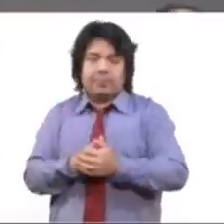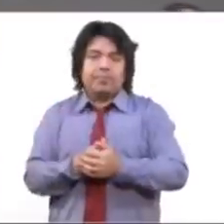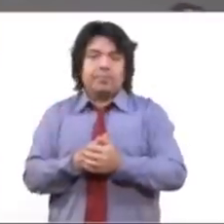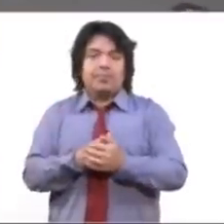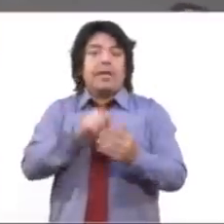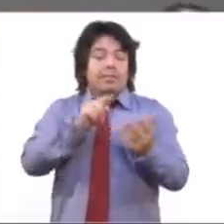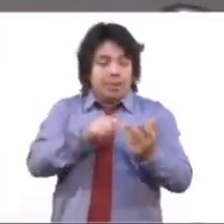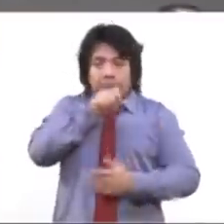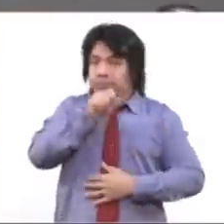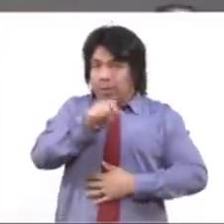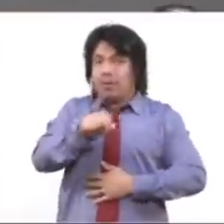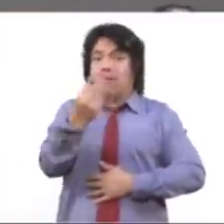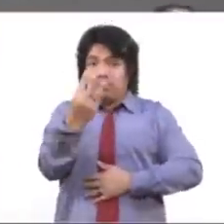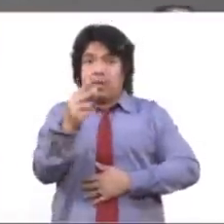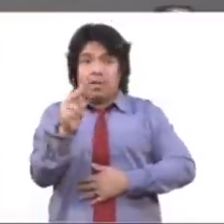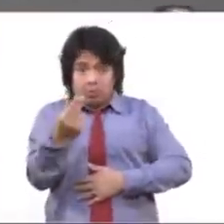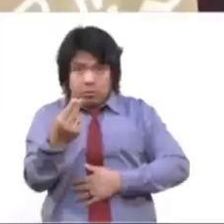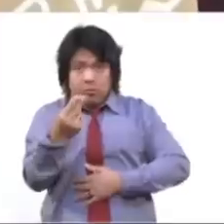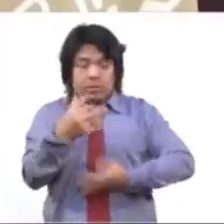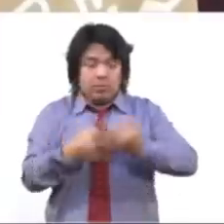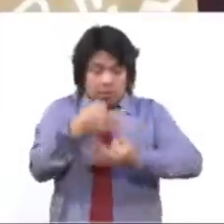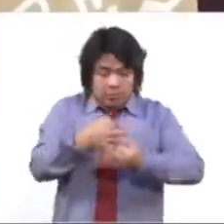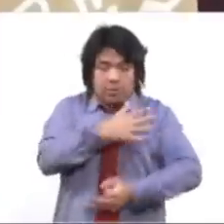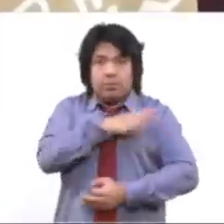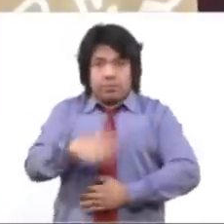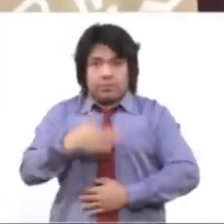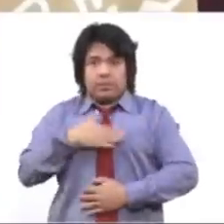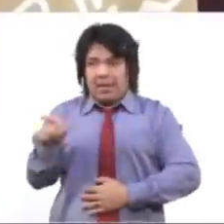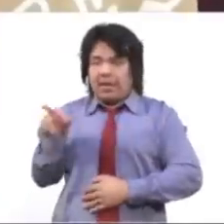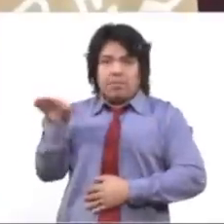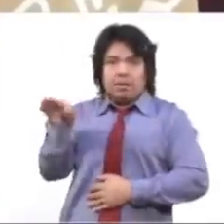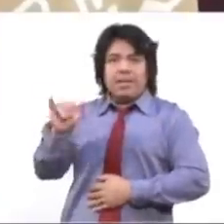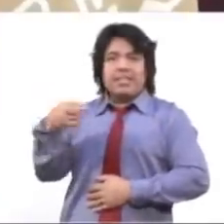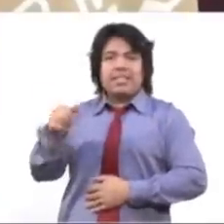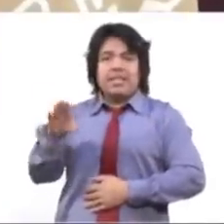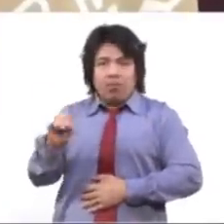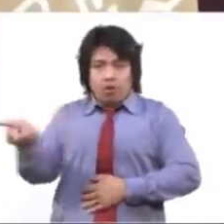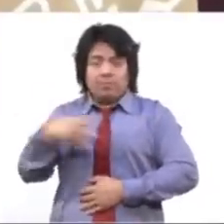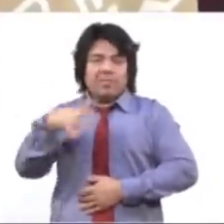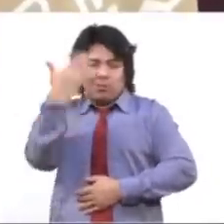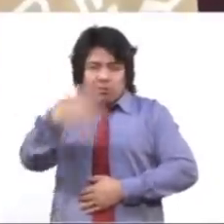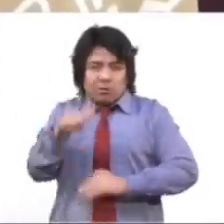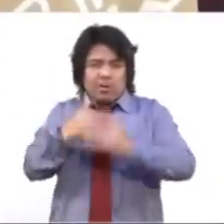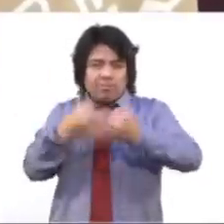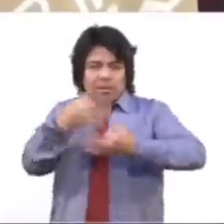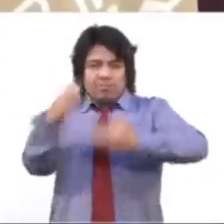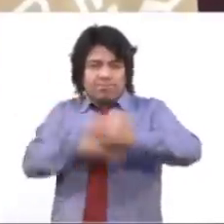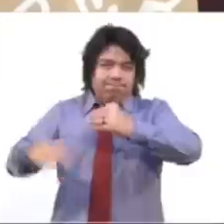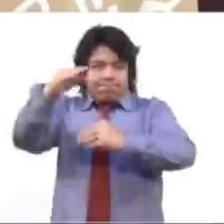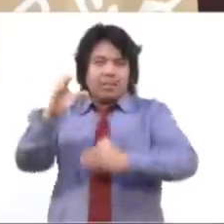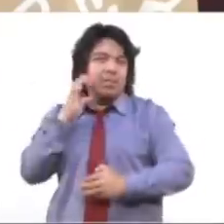El mismo 3 de noviembre, la Fiscalía solicita al INCIFO, que está adscrito al Tribunal Superior de Justicia de la Ciudad de